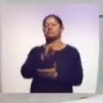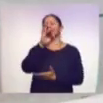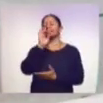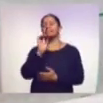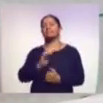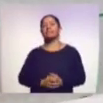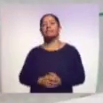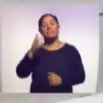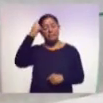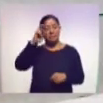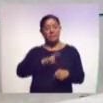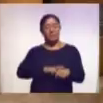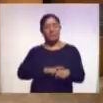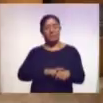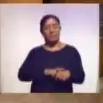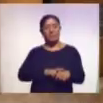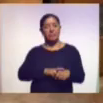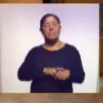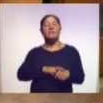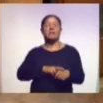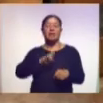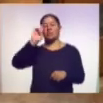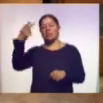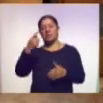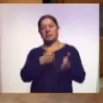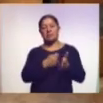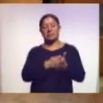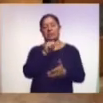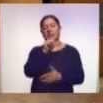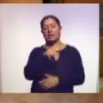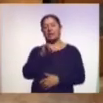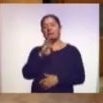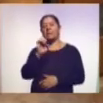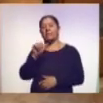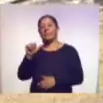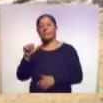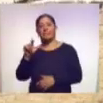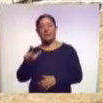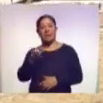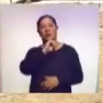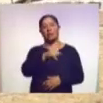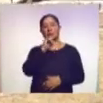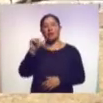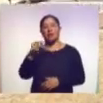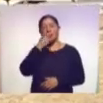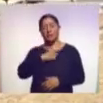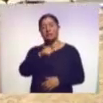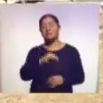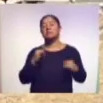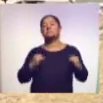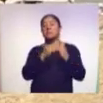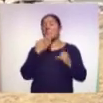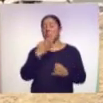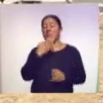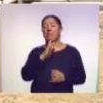El director del Instituto Tecnológico Superior de Tlaxco, Aníbal Jorge Haro, destacó que esta institución se consolida como una de las mejores en el estado,